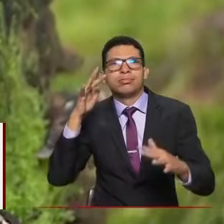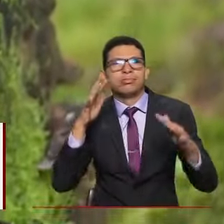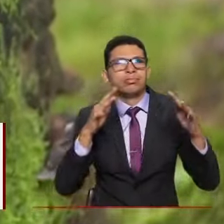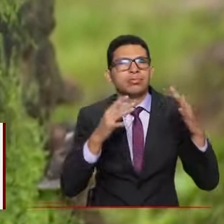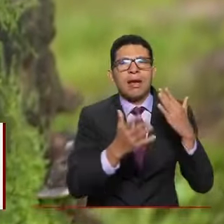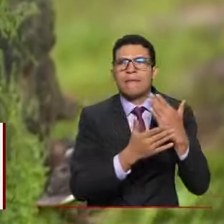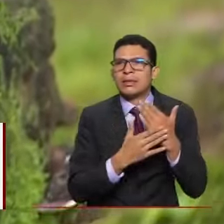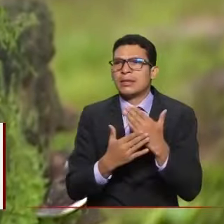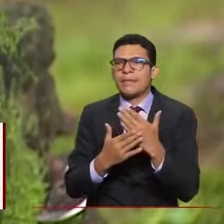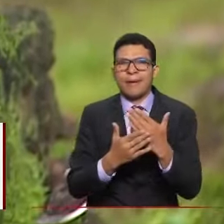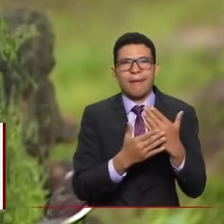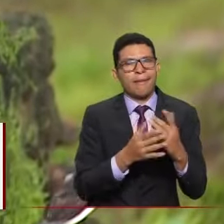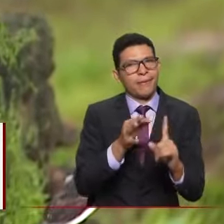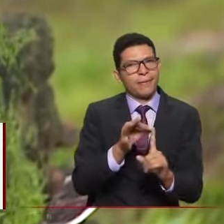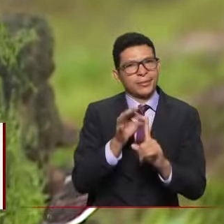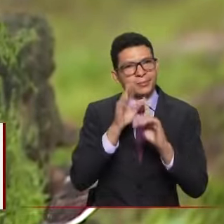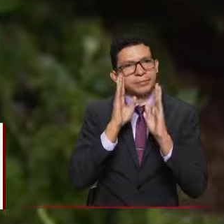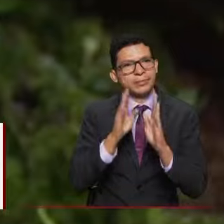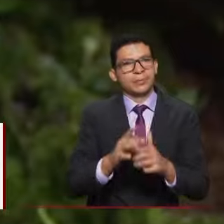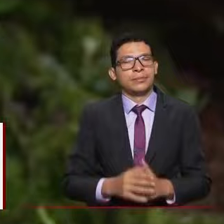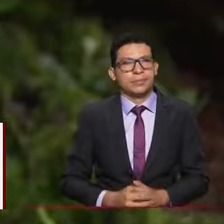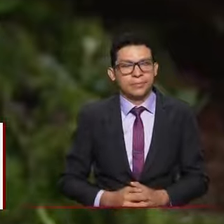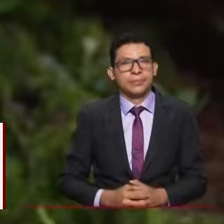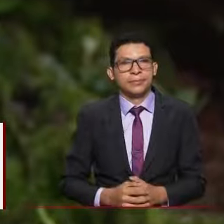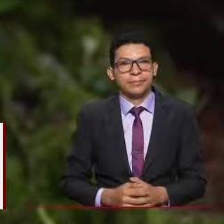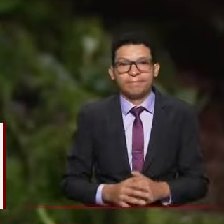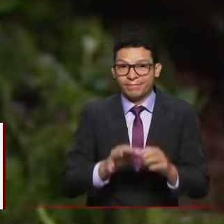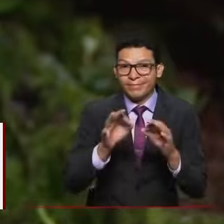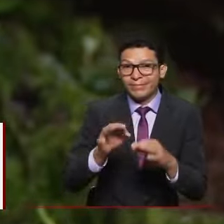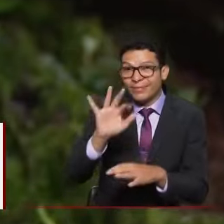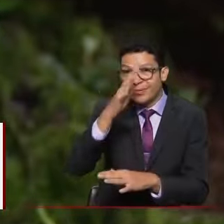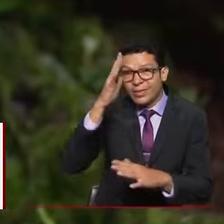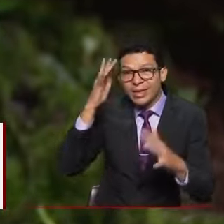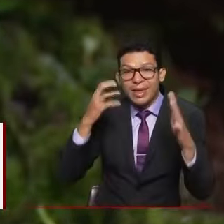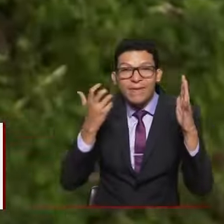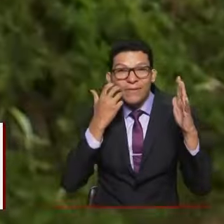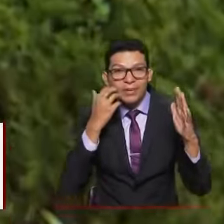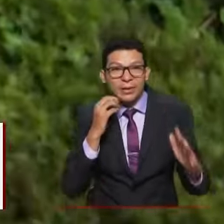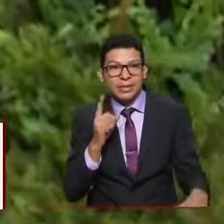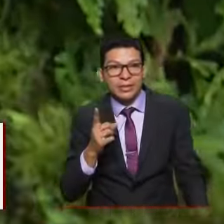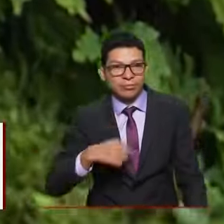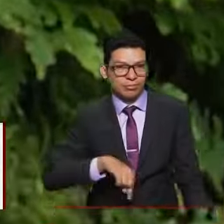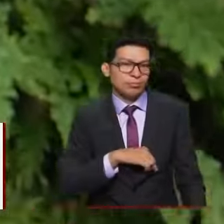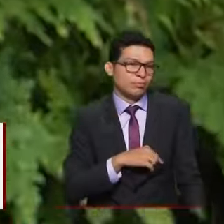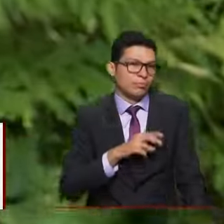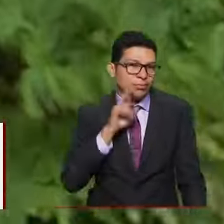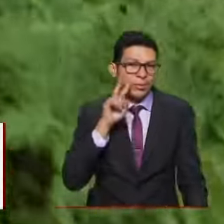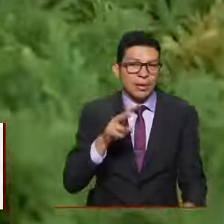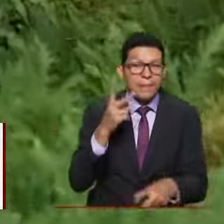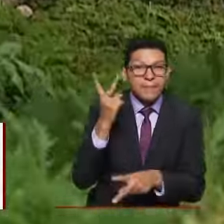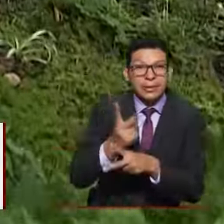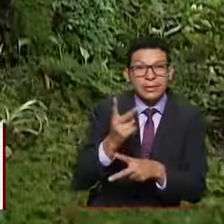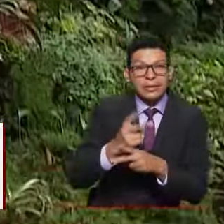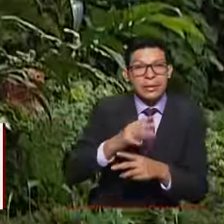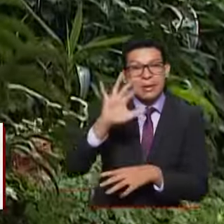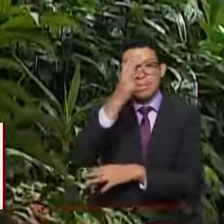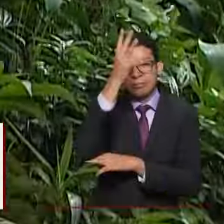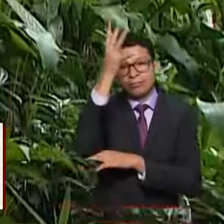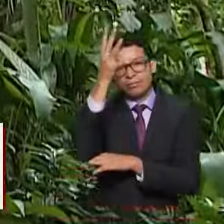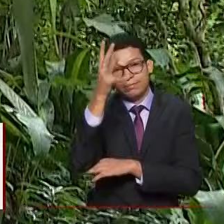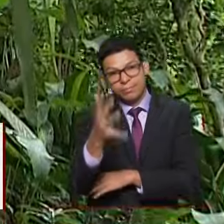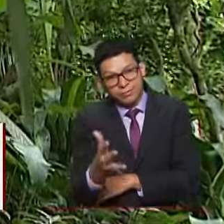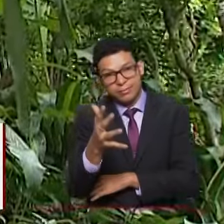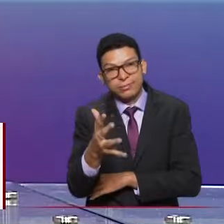digamos, requieren especial atención. Precisamente sobre esos árboles enfermos, los que están también en riesgo de caída, ¿qué